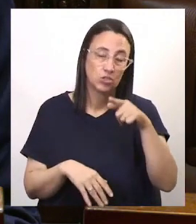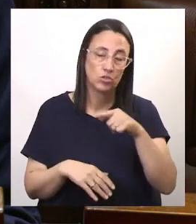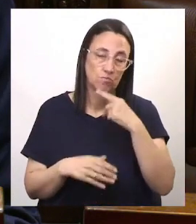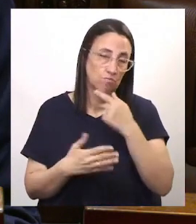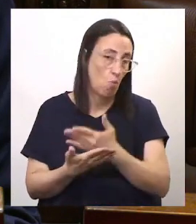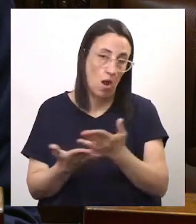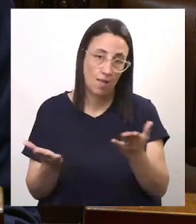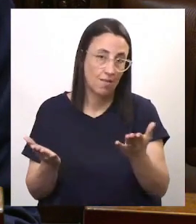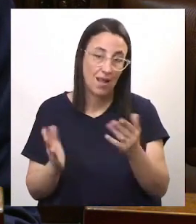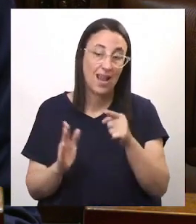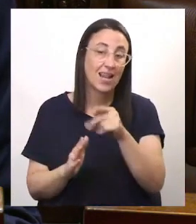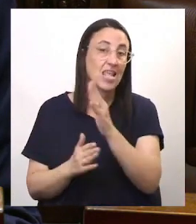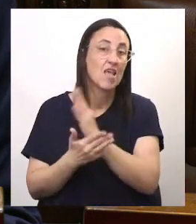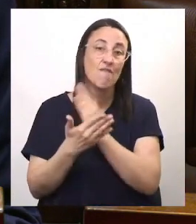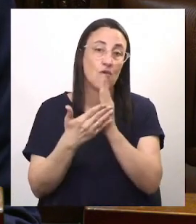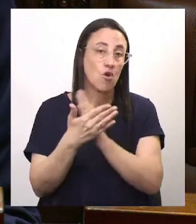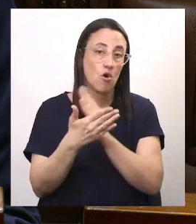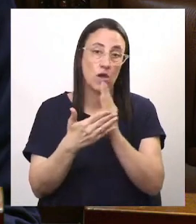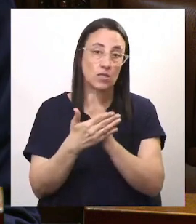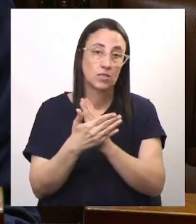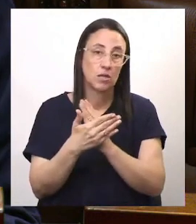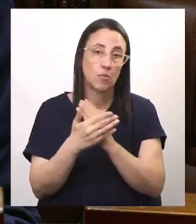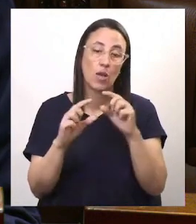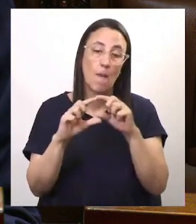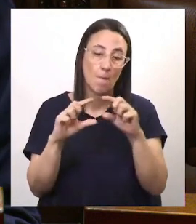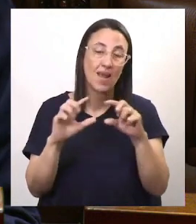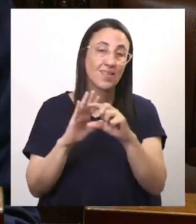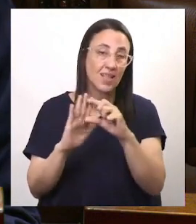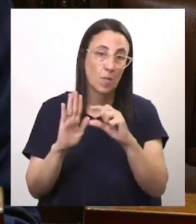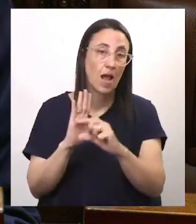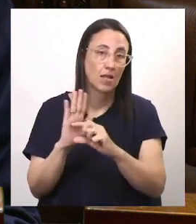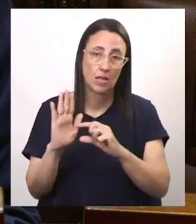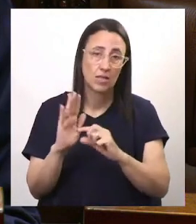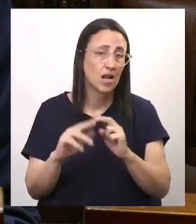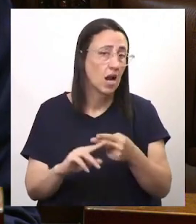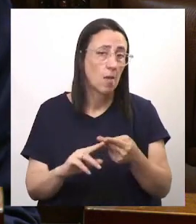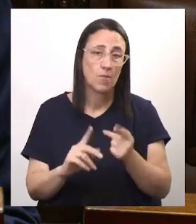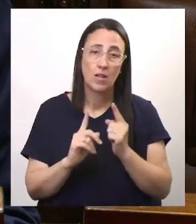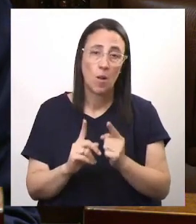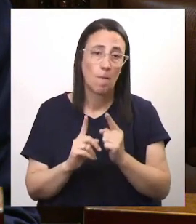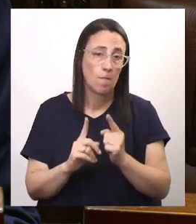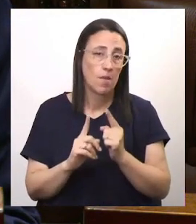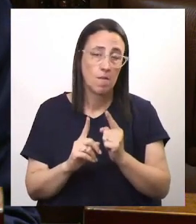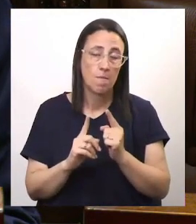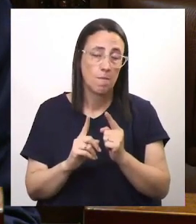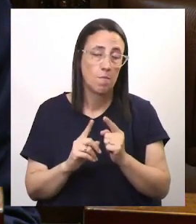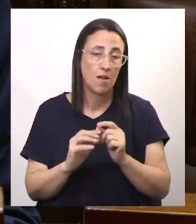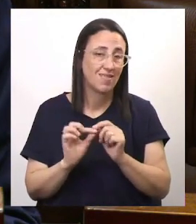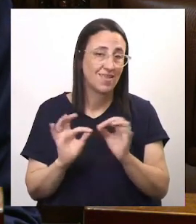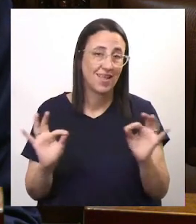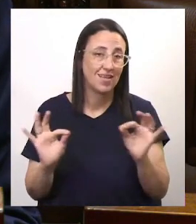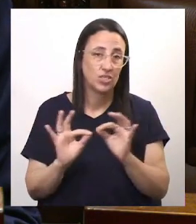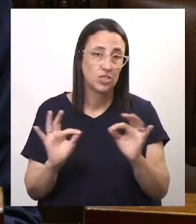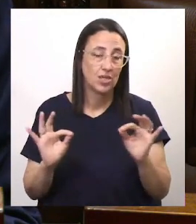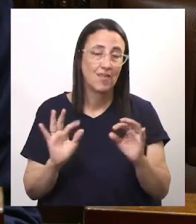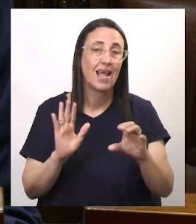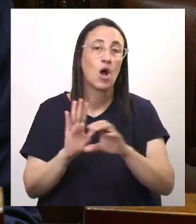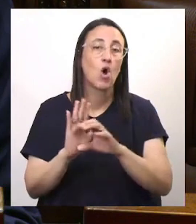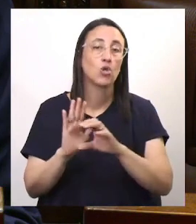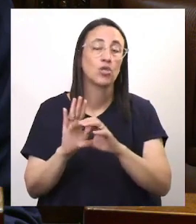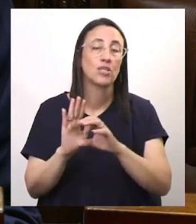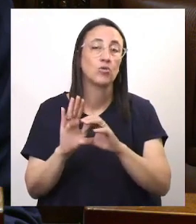libro, ya que en varias partes se repite prácticamente la misma redacción de la Constitución